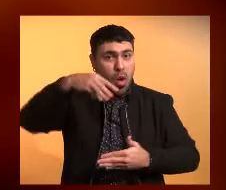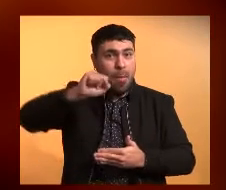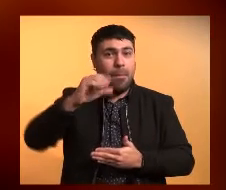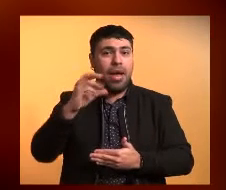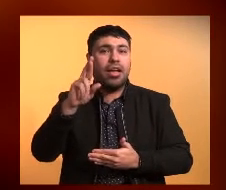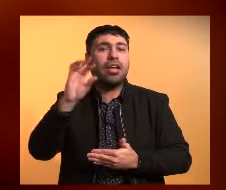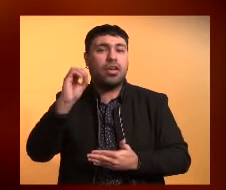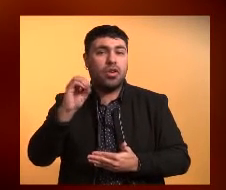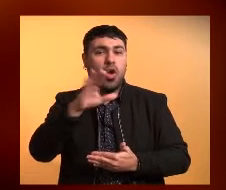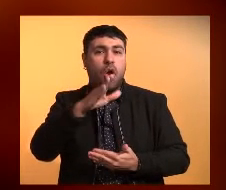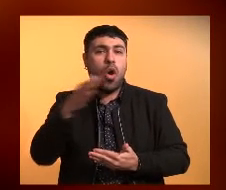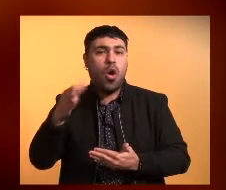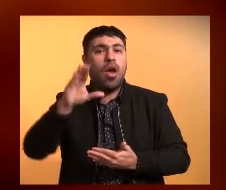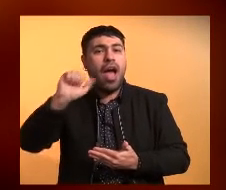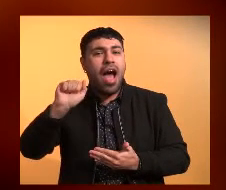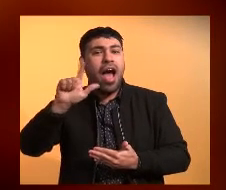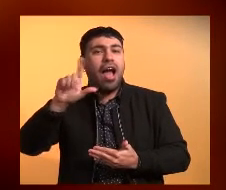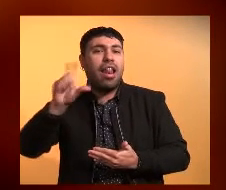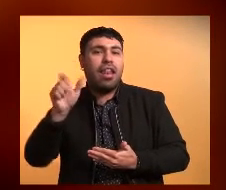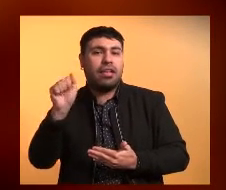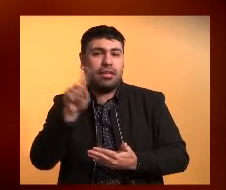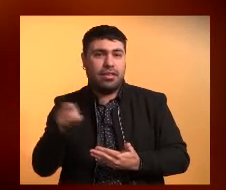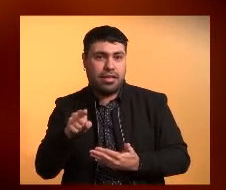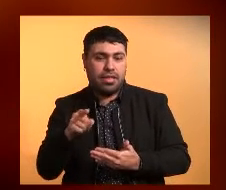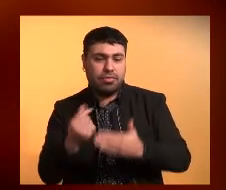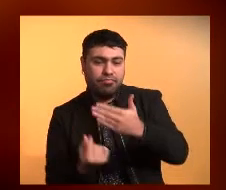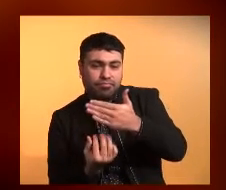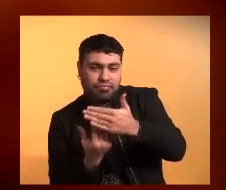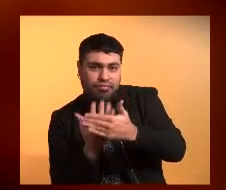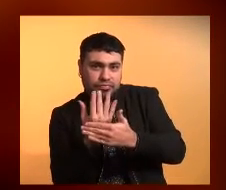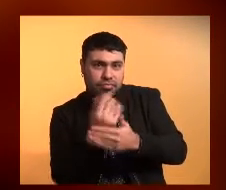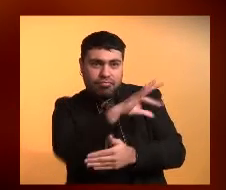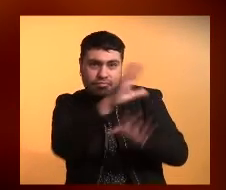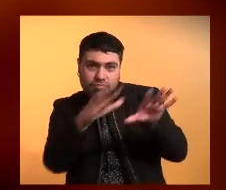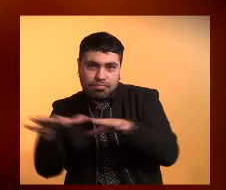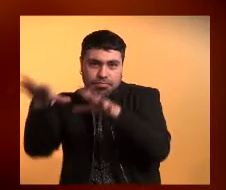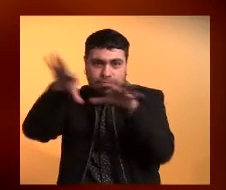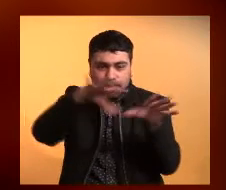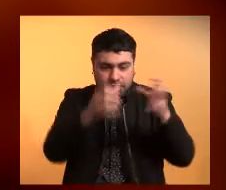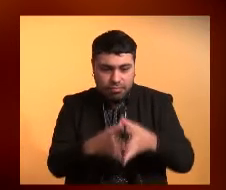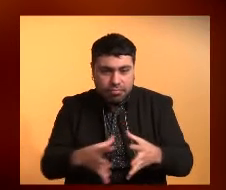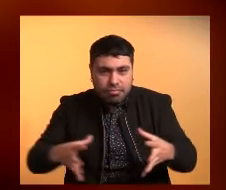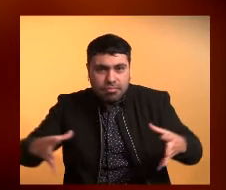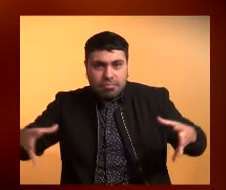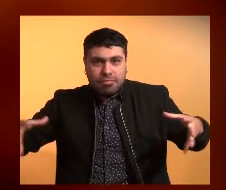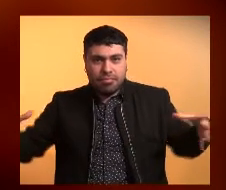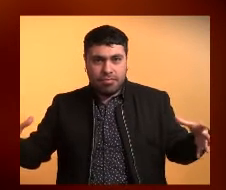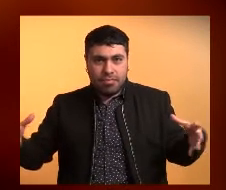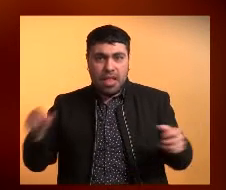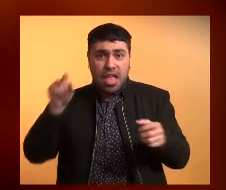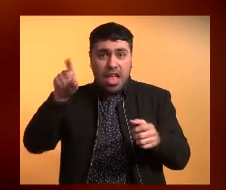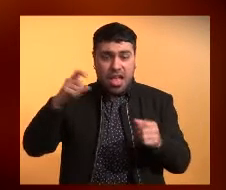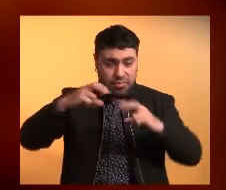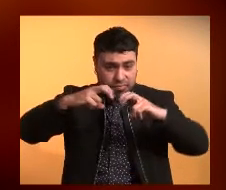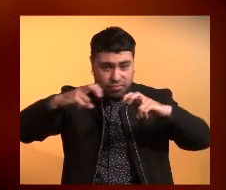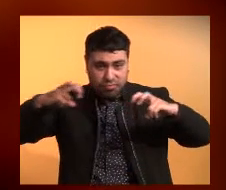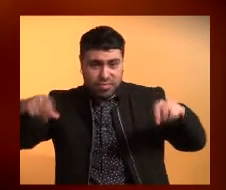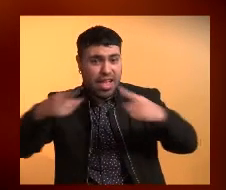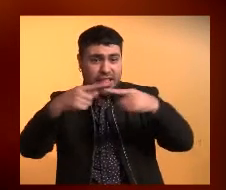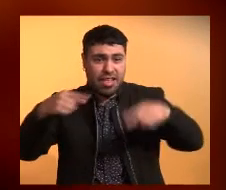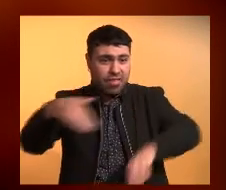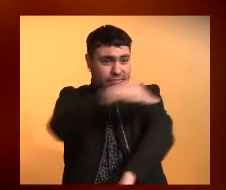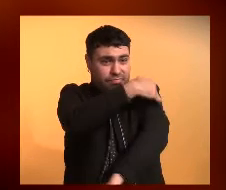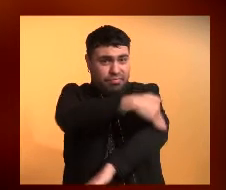la diversidad y la biología molecular. Ha recorrido gran parte de la costa chilena y participado en